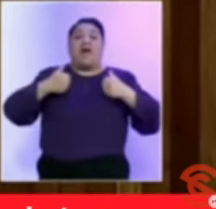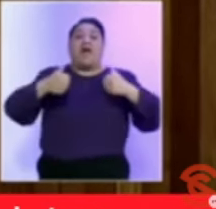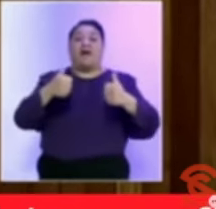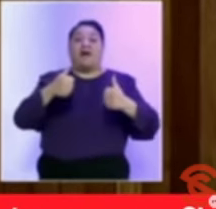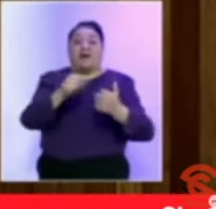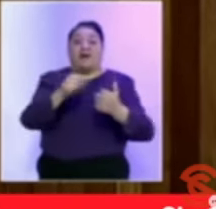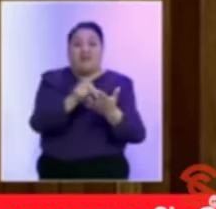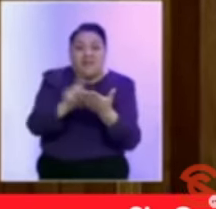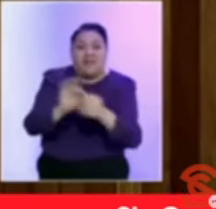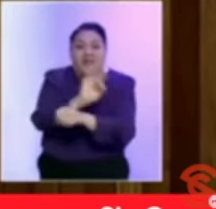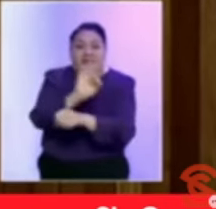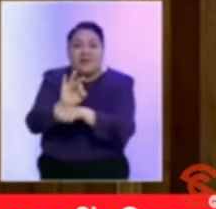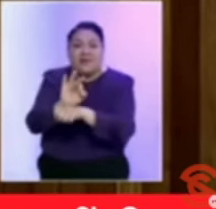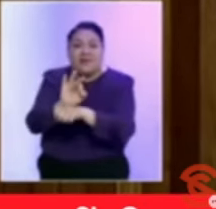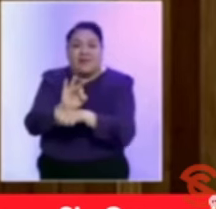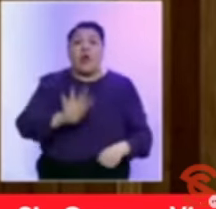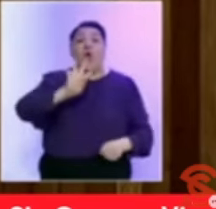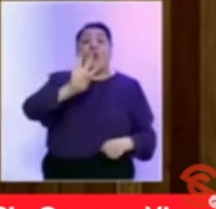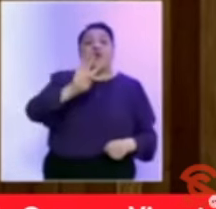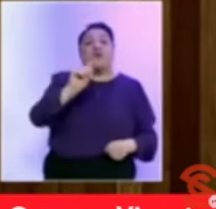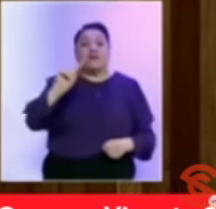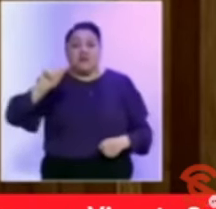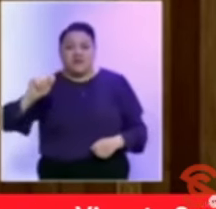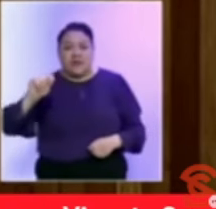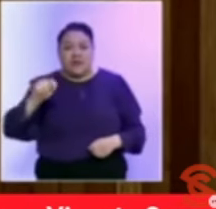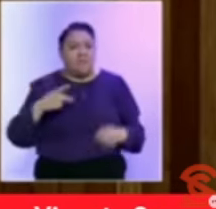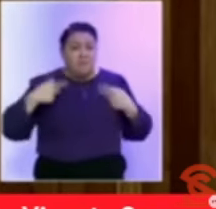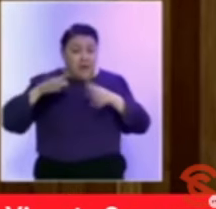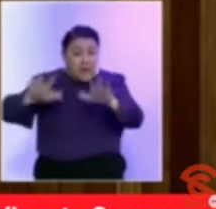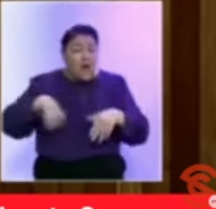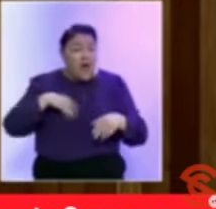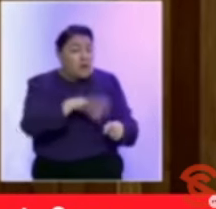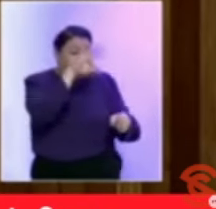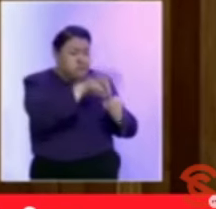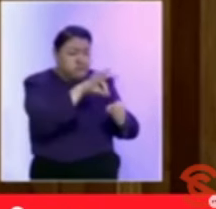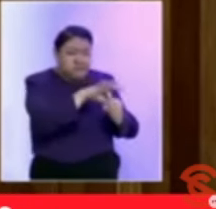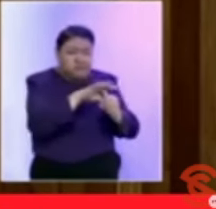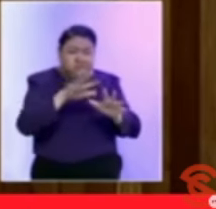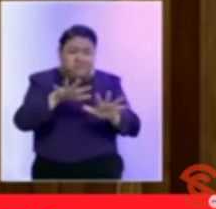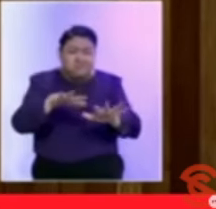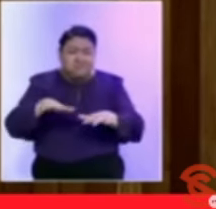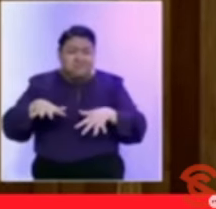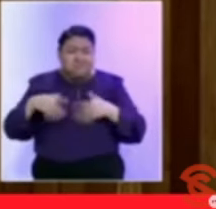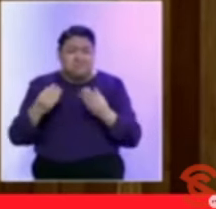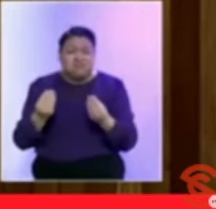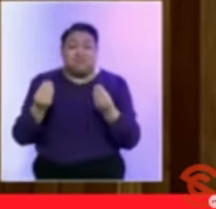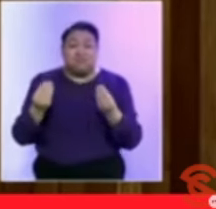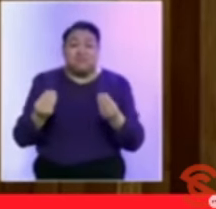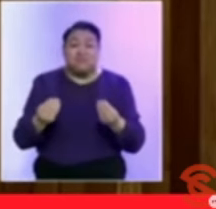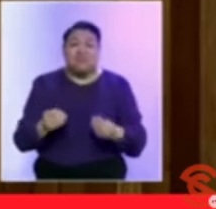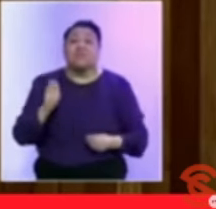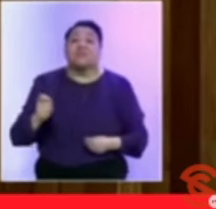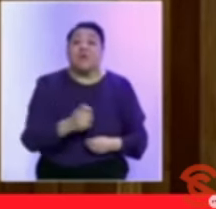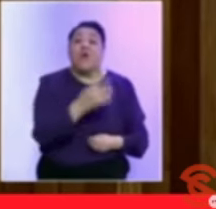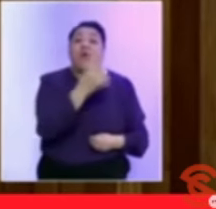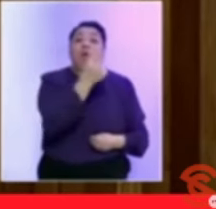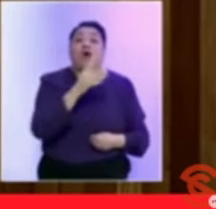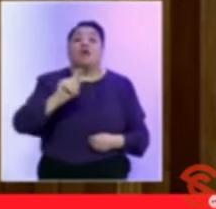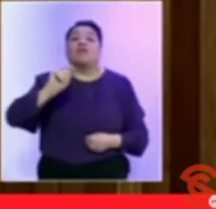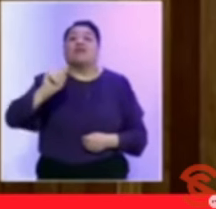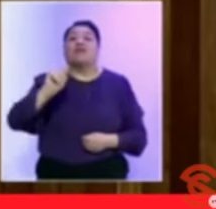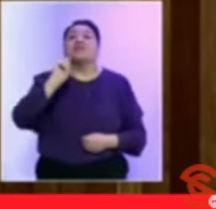transformación por la que votaron mayoritariamente las y los mexicanos es la que concibe como